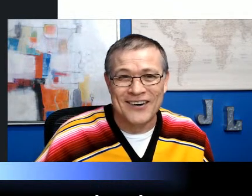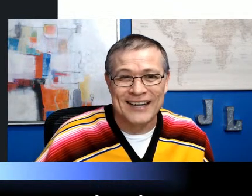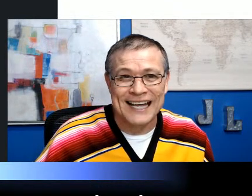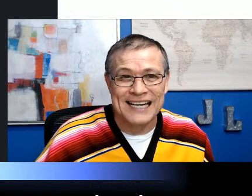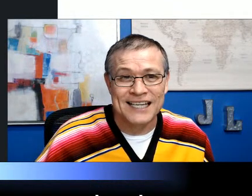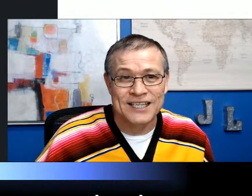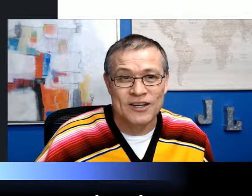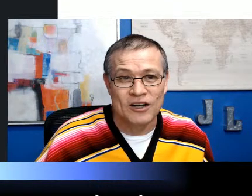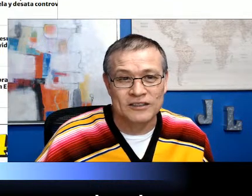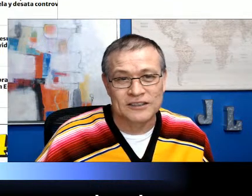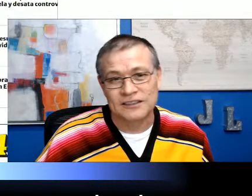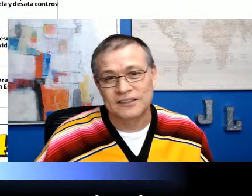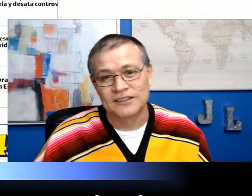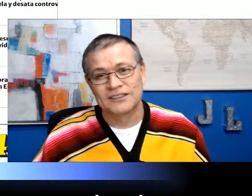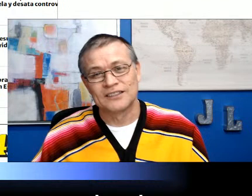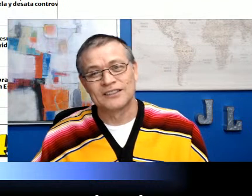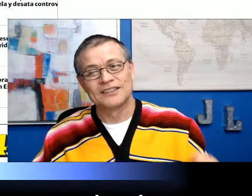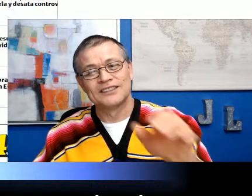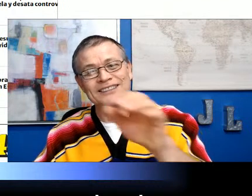Pero el señor